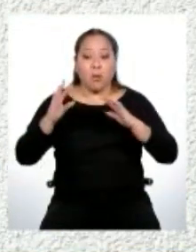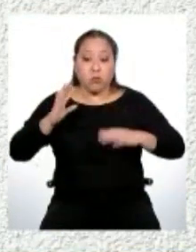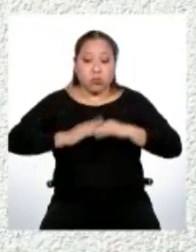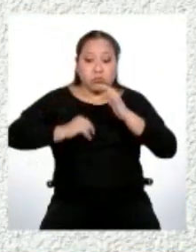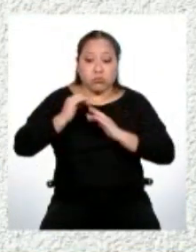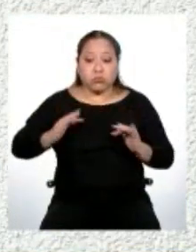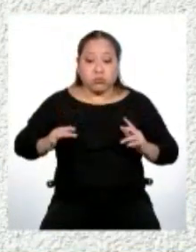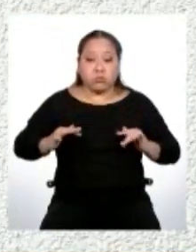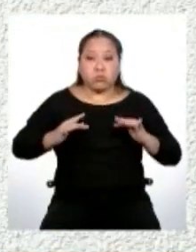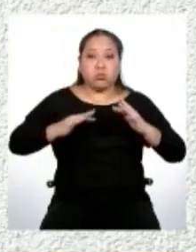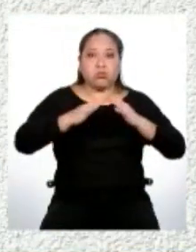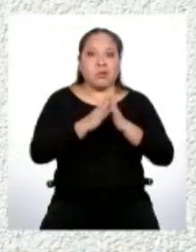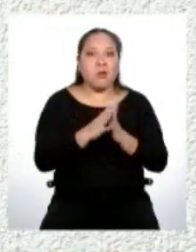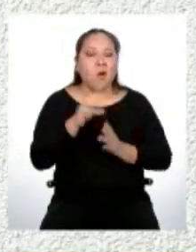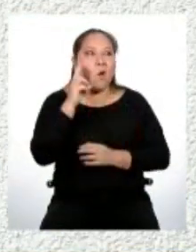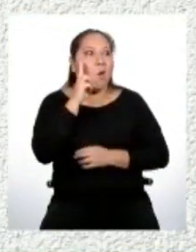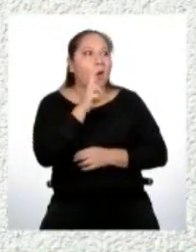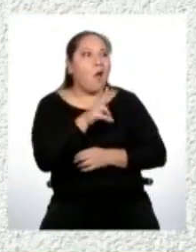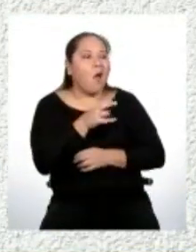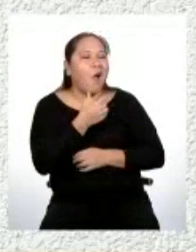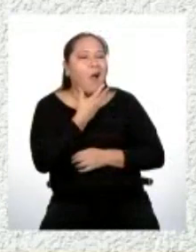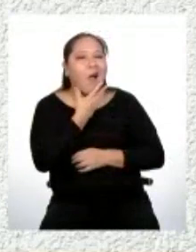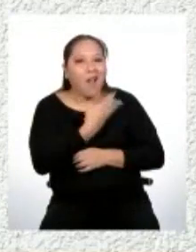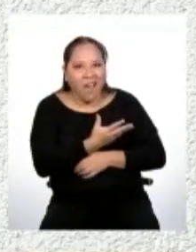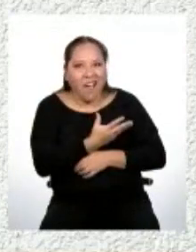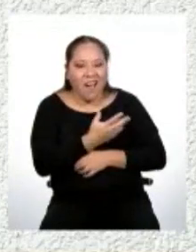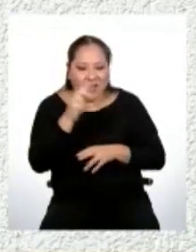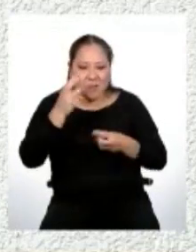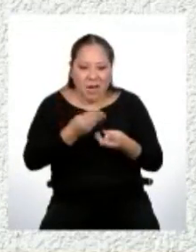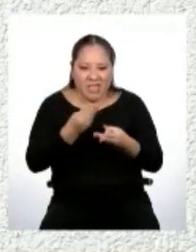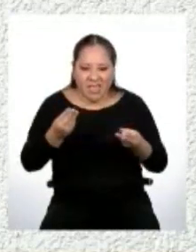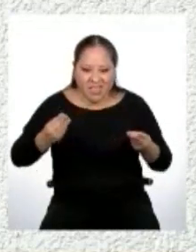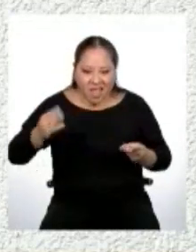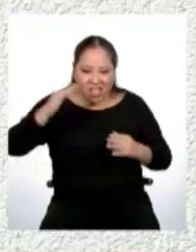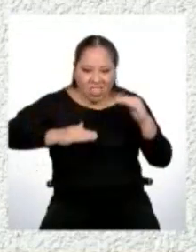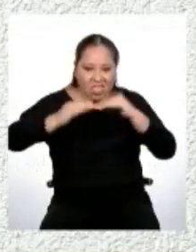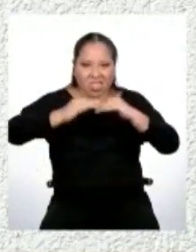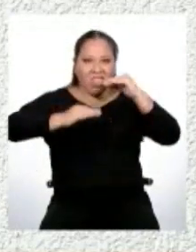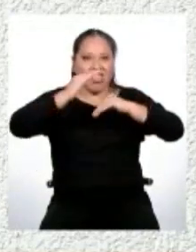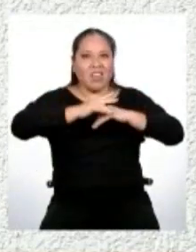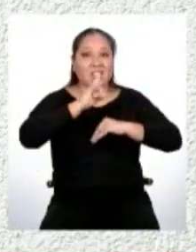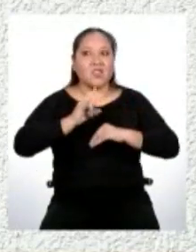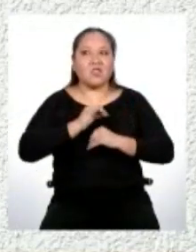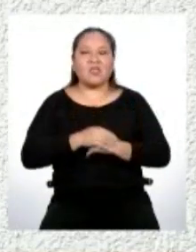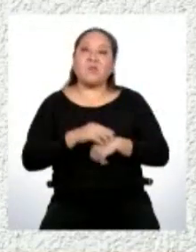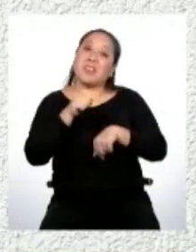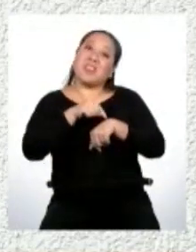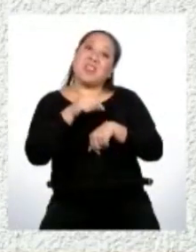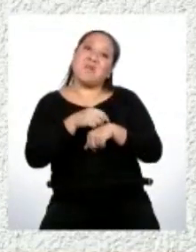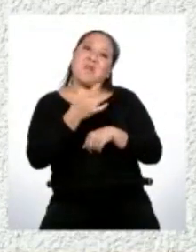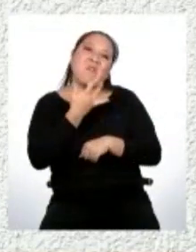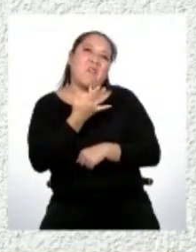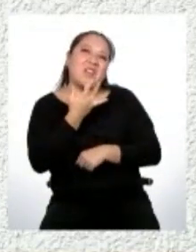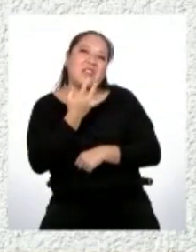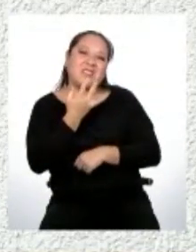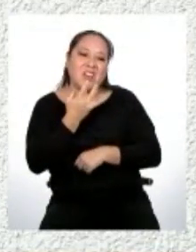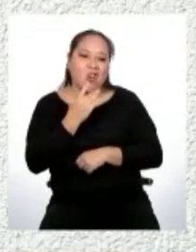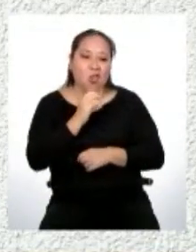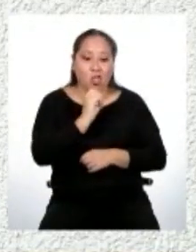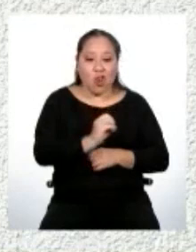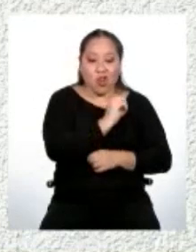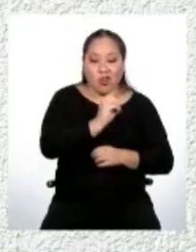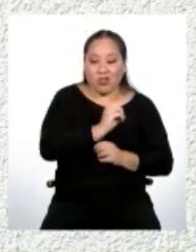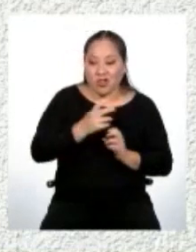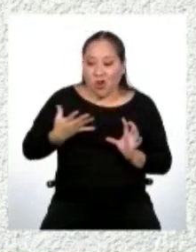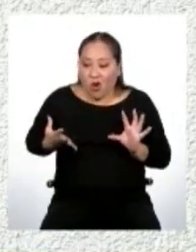pareció genial que haya armado una montaña de material reusado. Y mi momento favorito ha sido cuando el oxígeno une